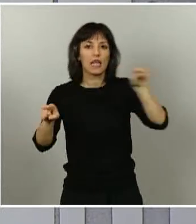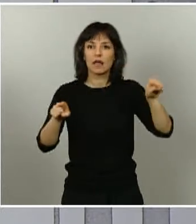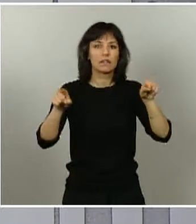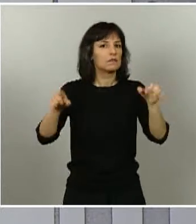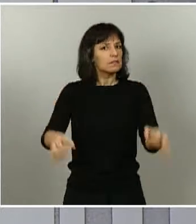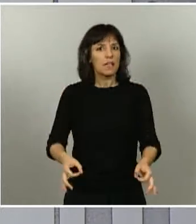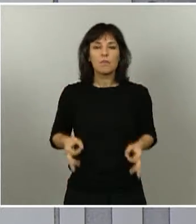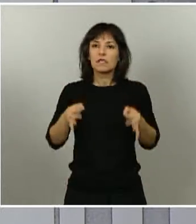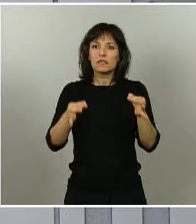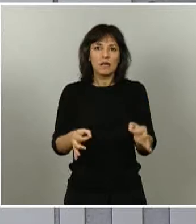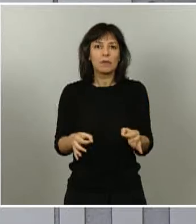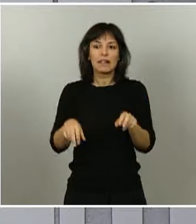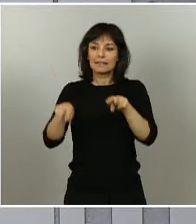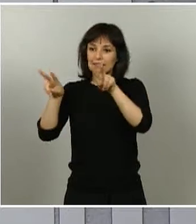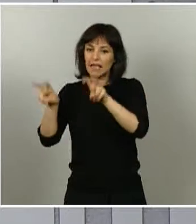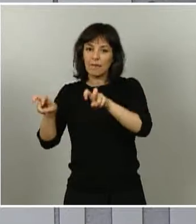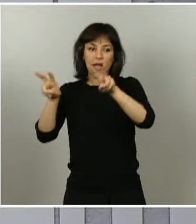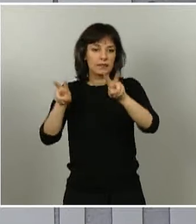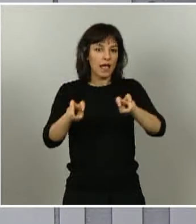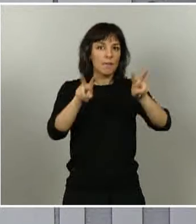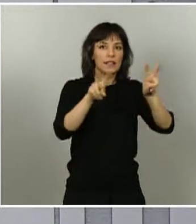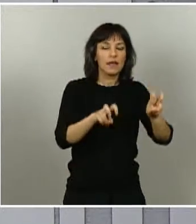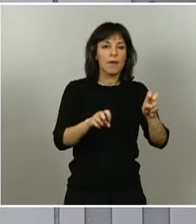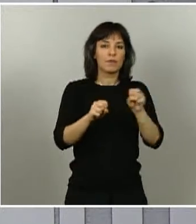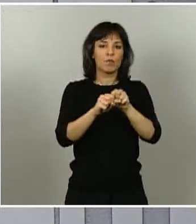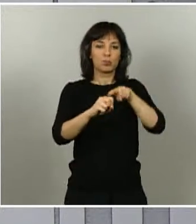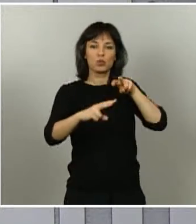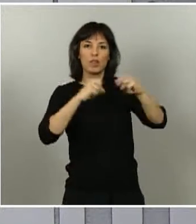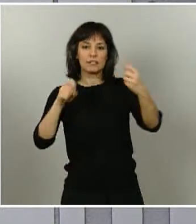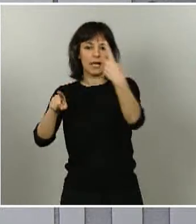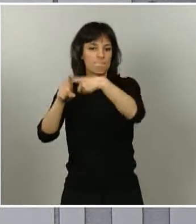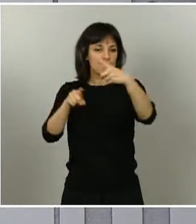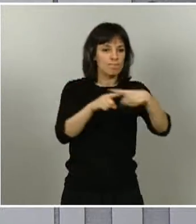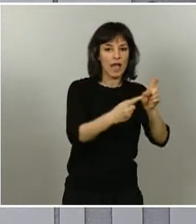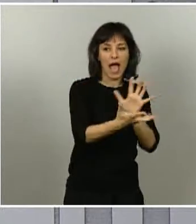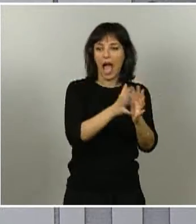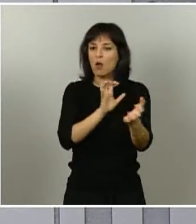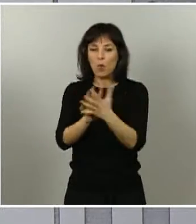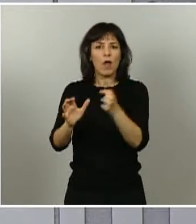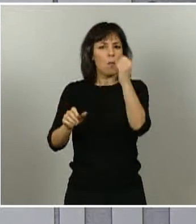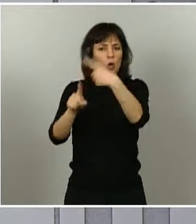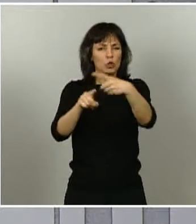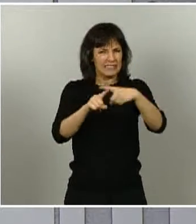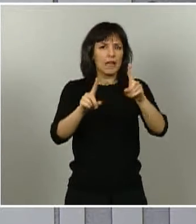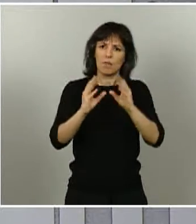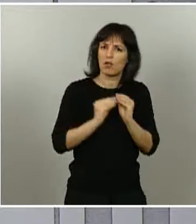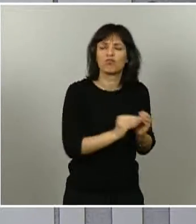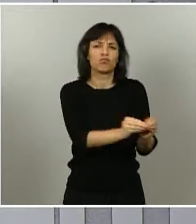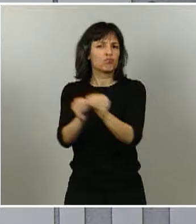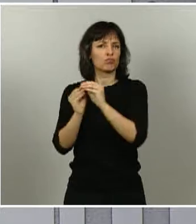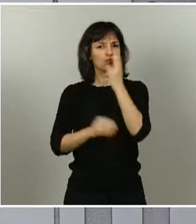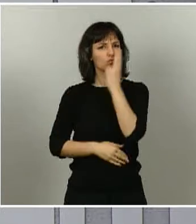diferentes materias se ponen distintos puntos de vista, se acuerda, pero vamos todos a una en el compromiso y en el cumplimiento del